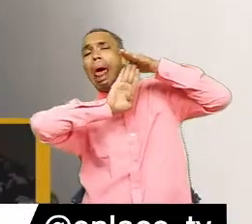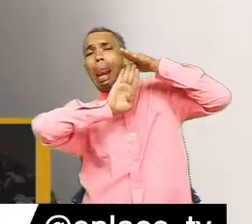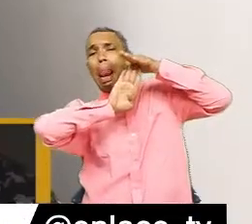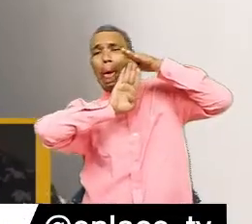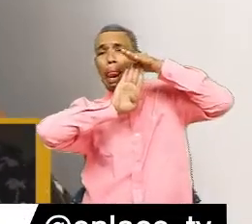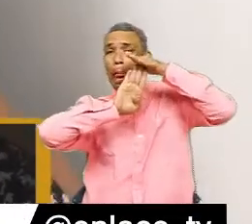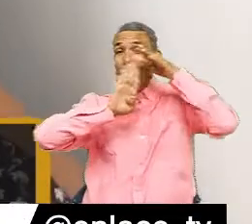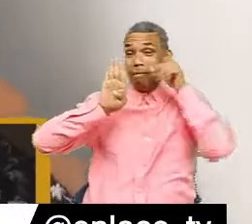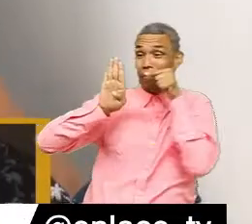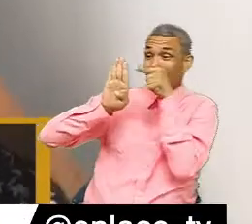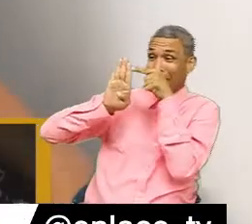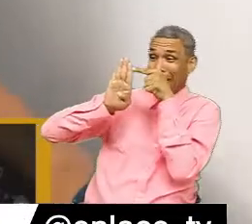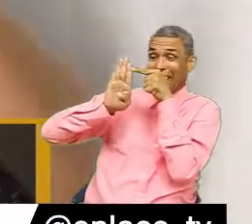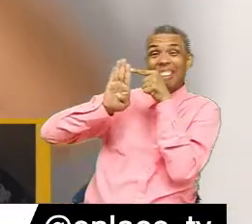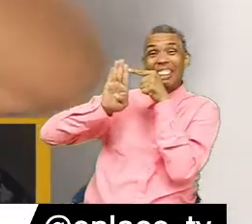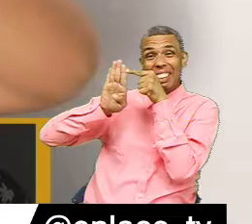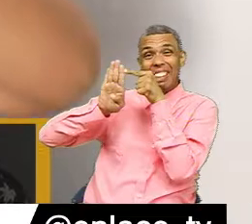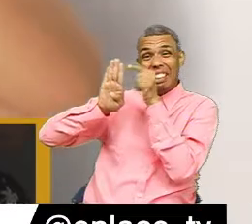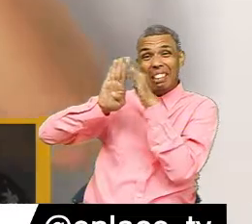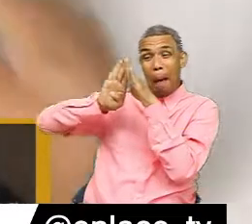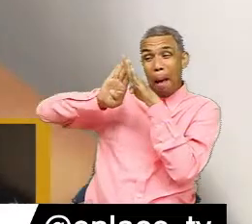yo creería que un poco más,